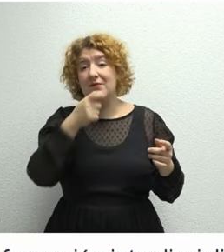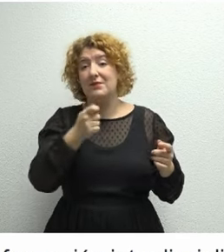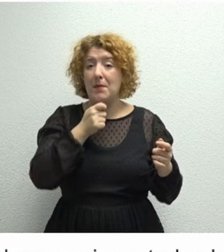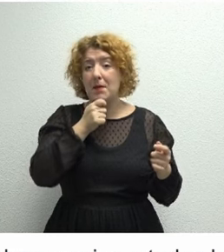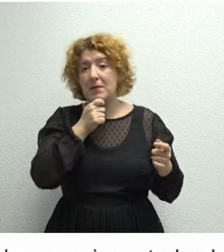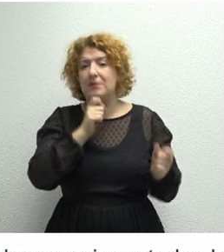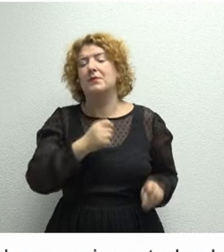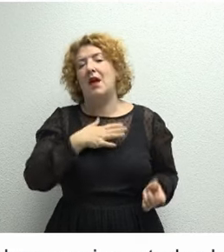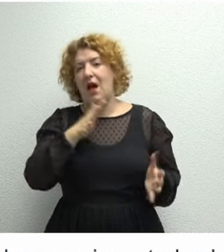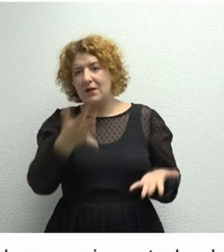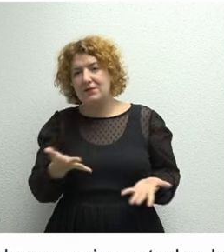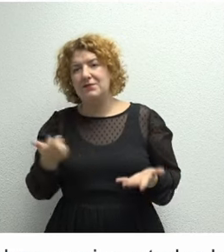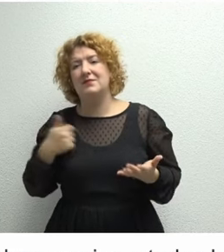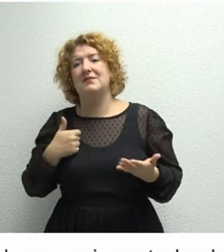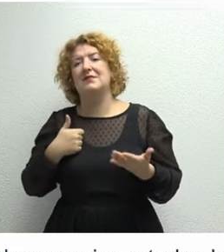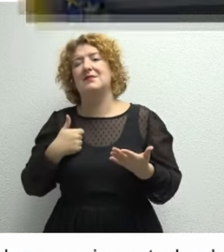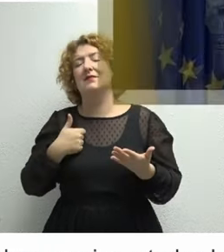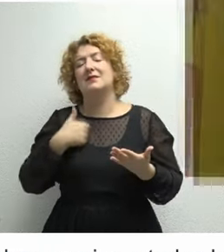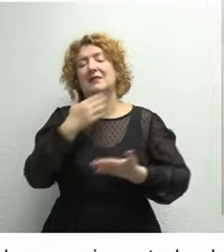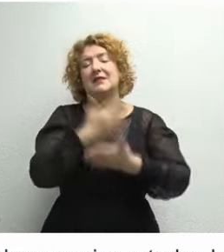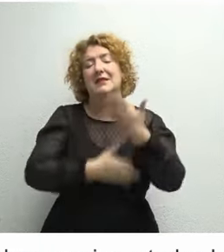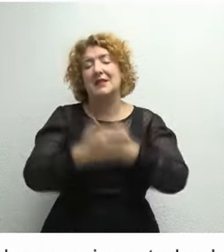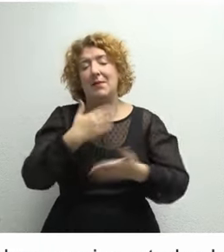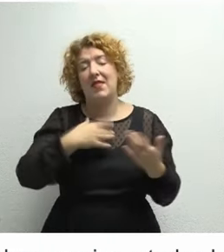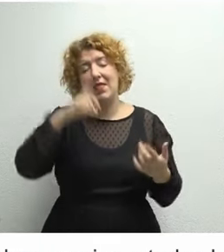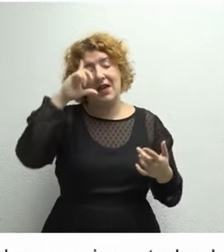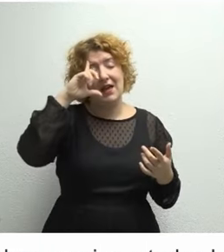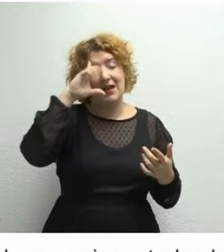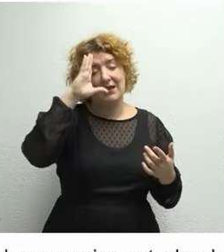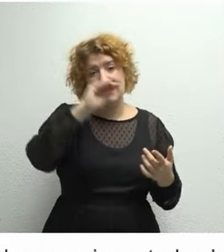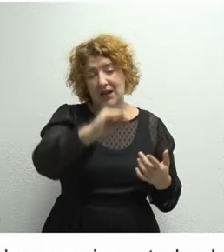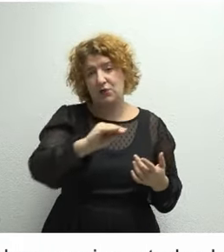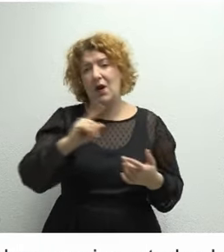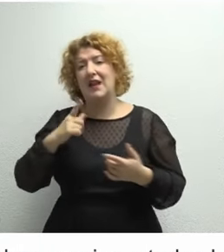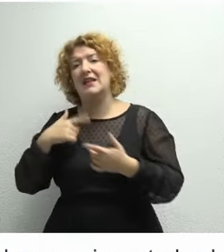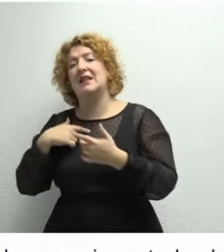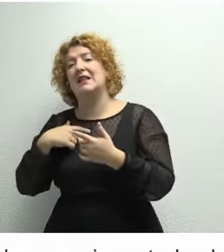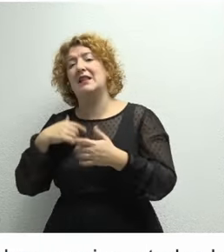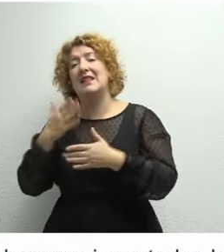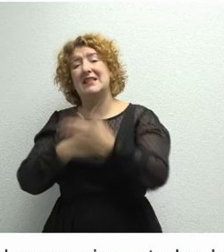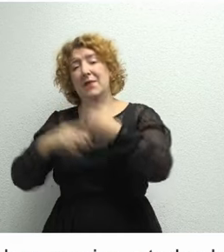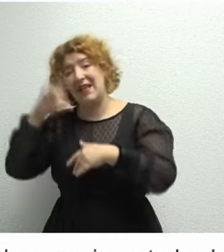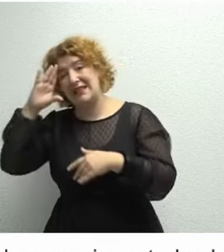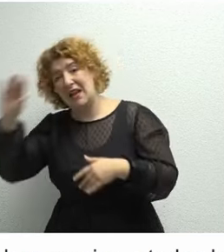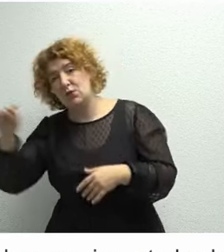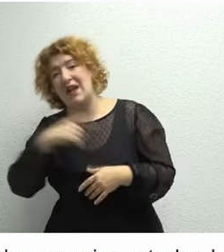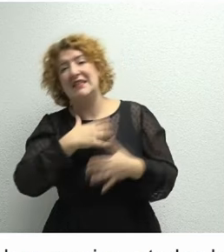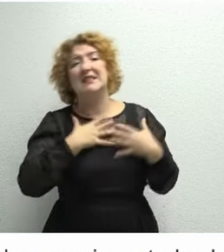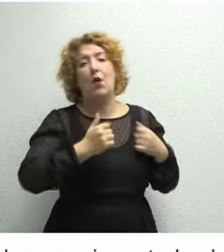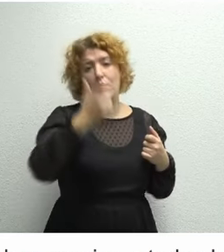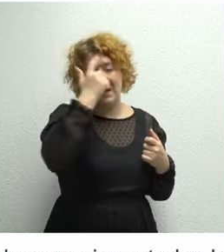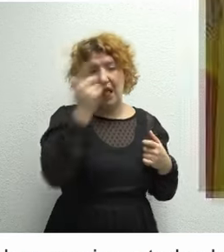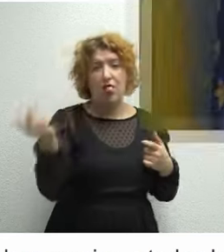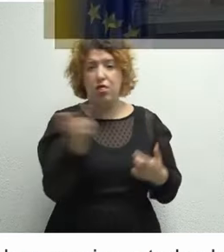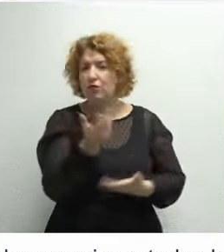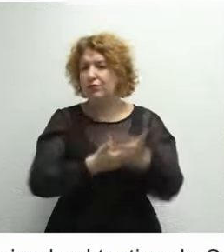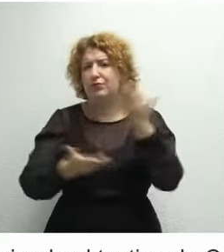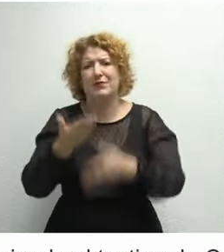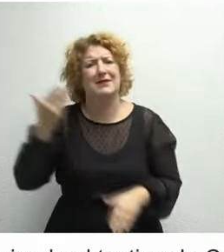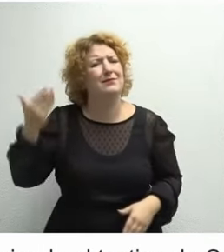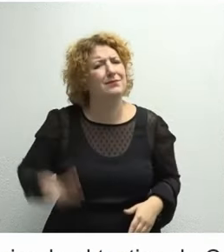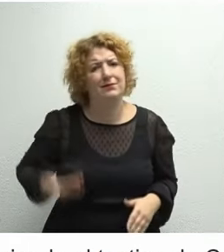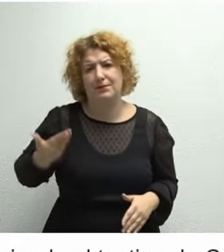colaboración entre la red de discapacidad intelectual y la red de Salud Mental es crucial solo junto es comoo vamos a poder hacer